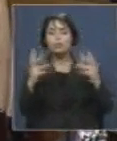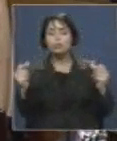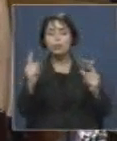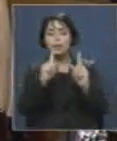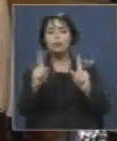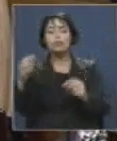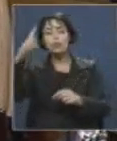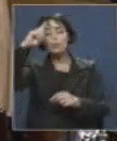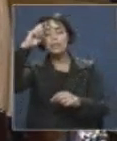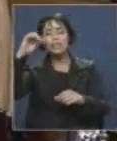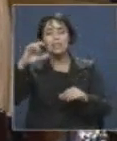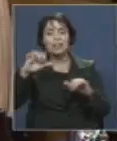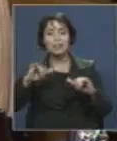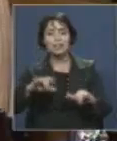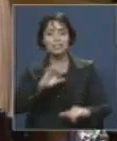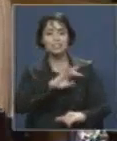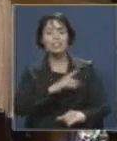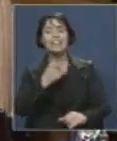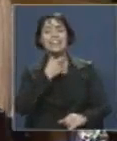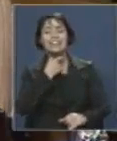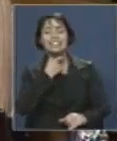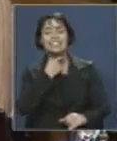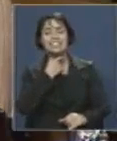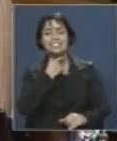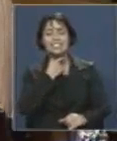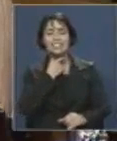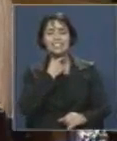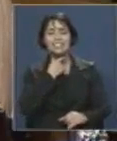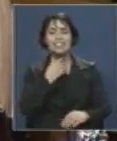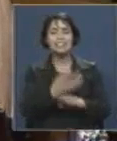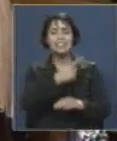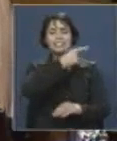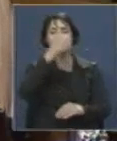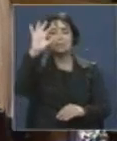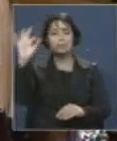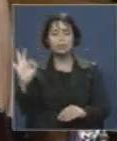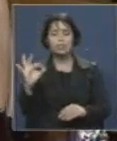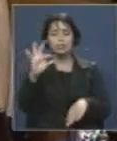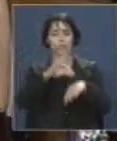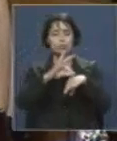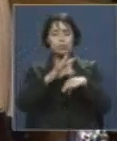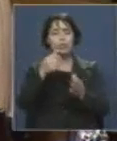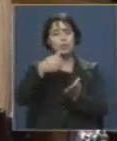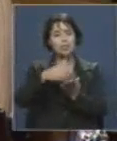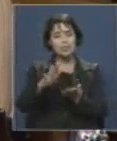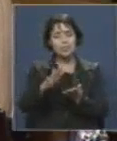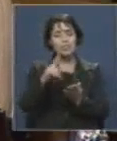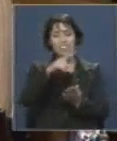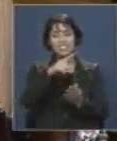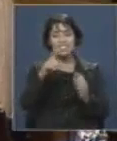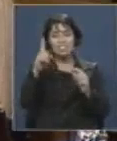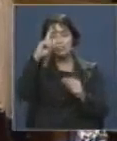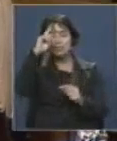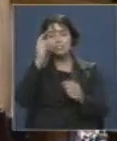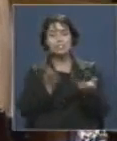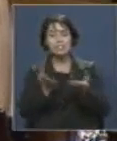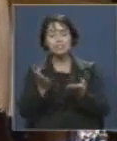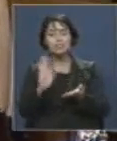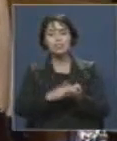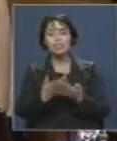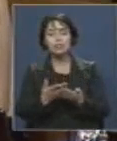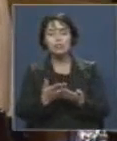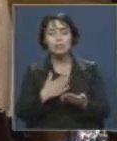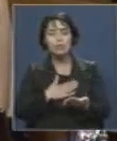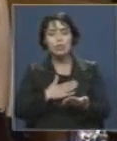hospital de Chile se garantice en que haya el 100% de los médicos objetores, ese hospital y ese servicio de salud